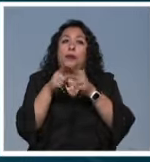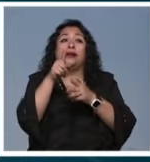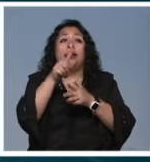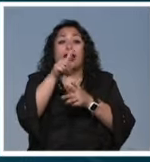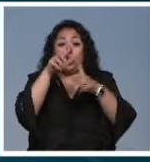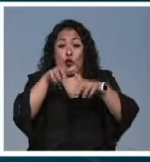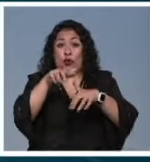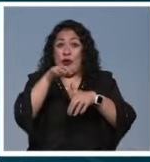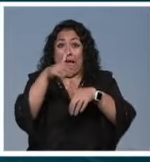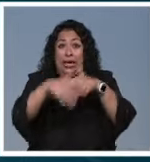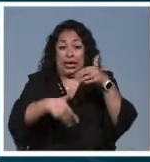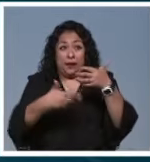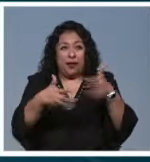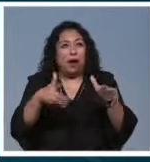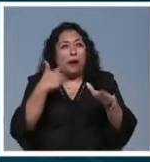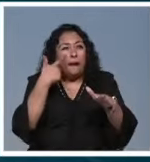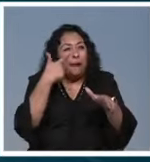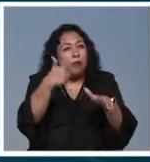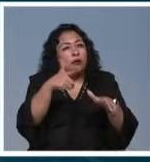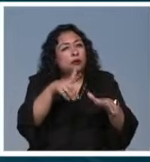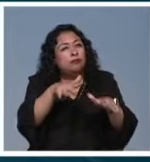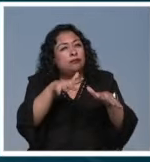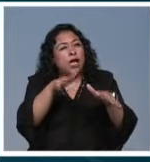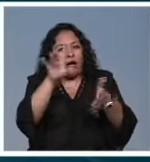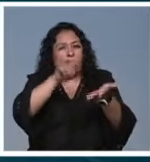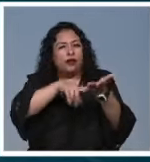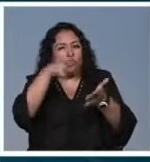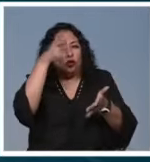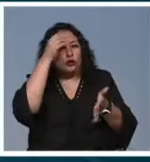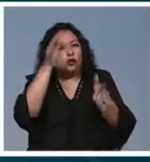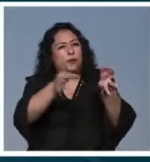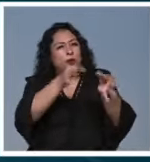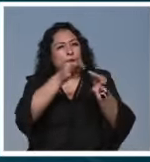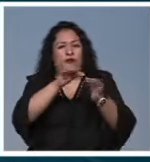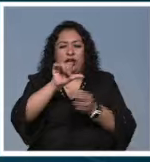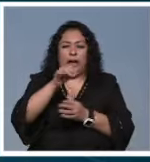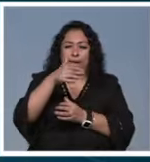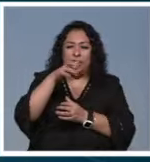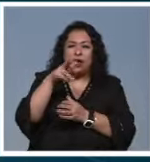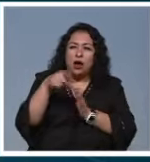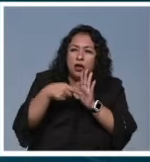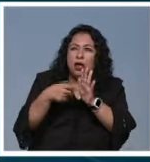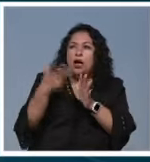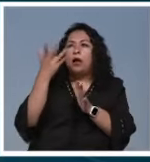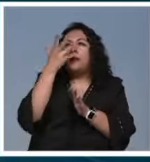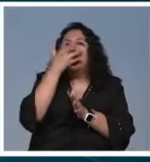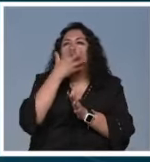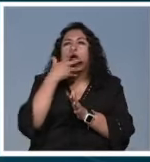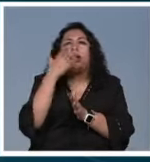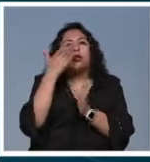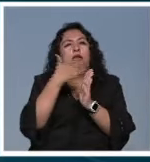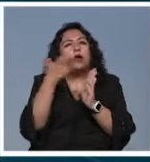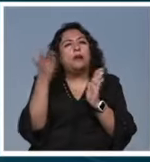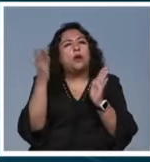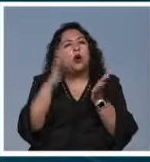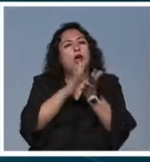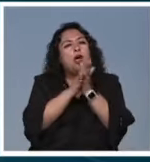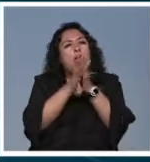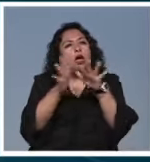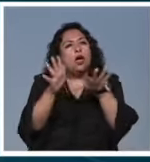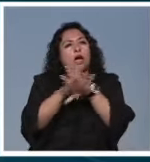lluvia capturan perfectamente la esencia de este concepto. Ameagari nos enseña a encontrar la belleza en los momentos de transición